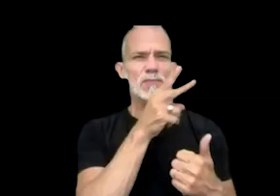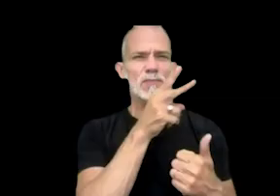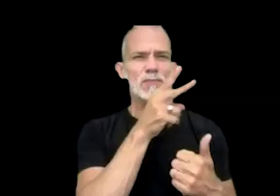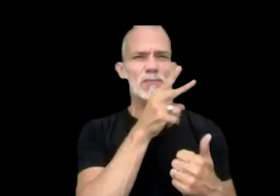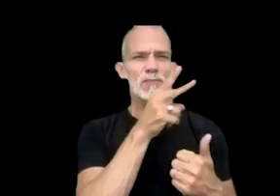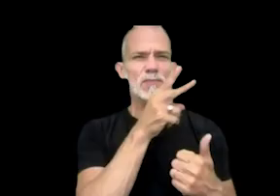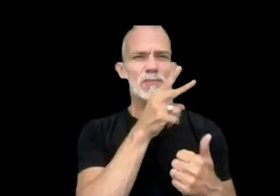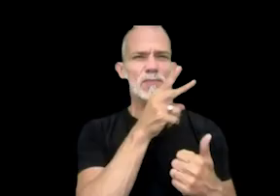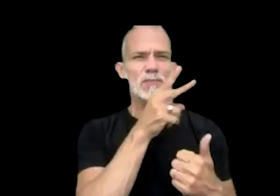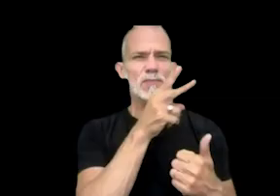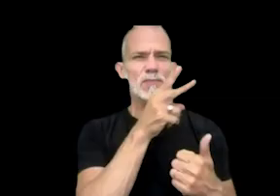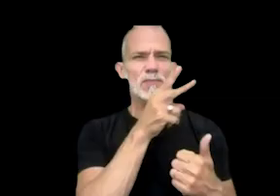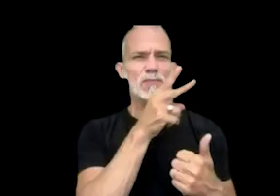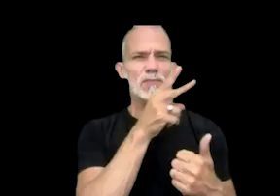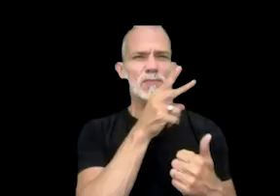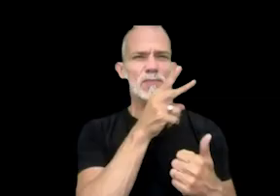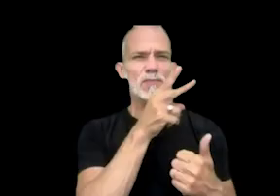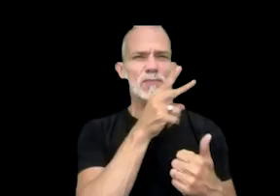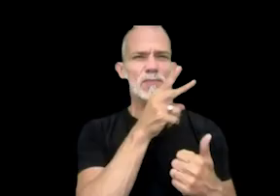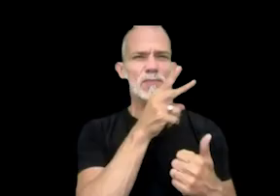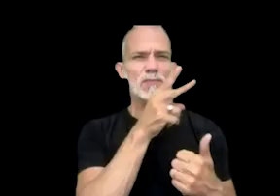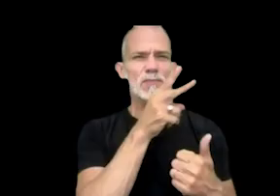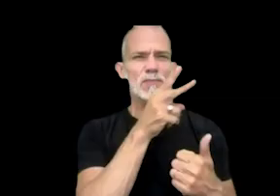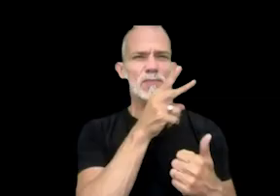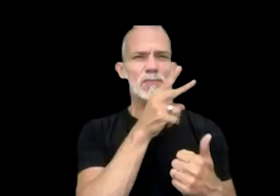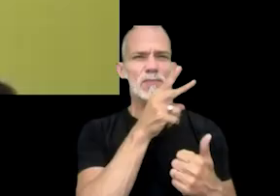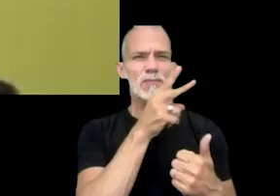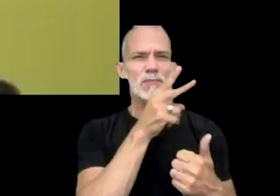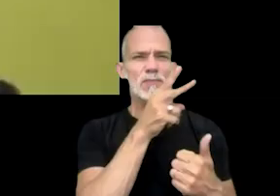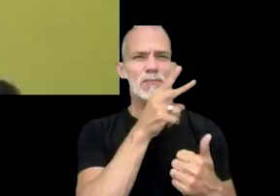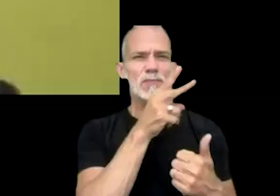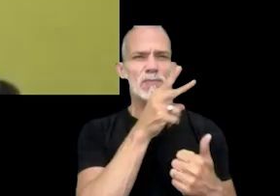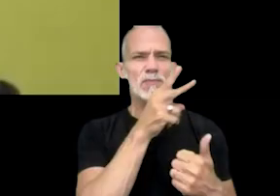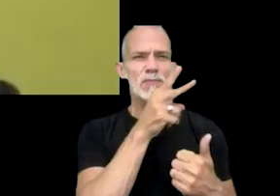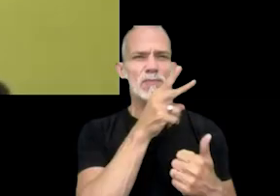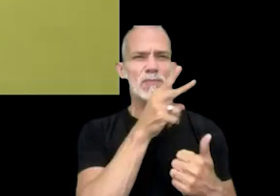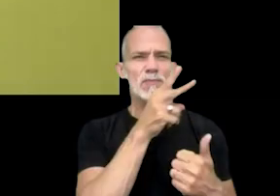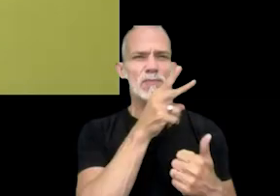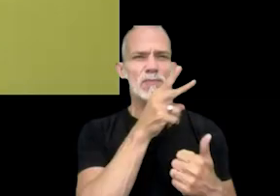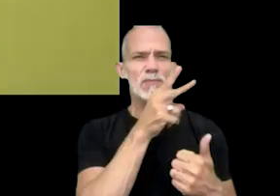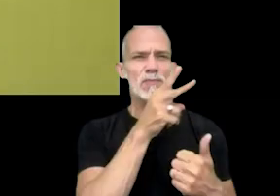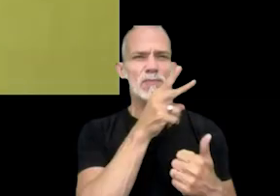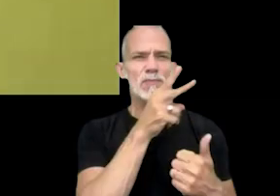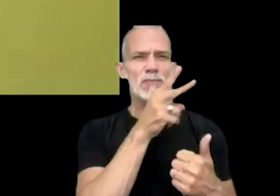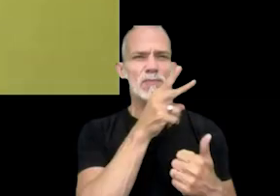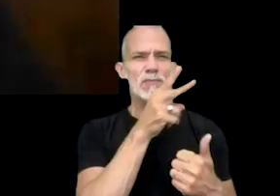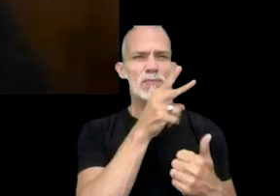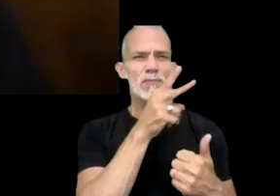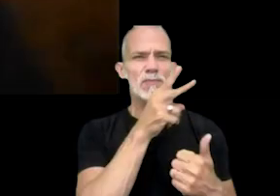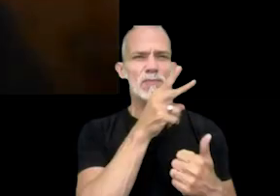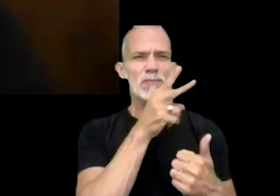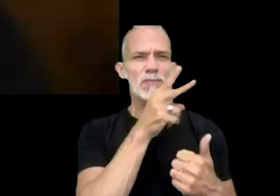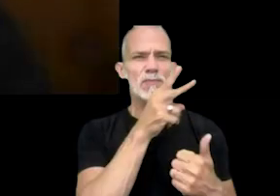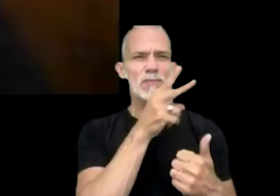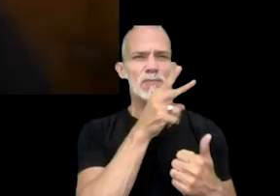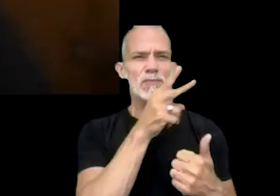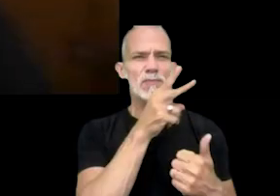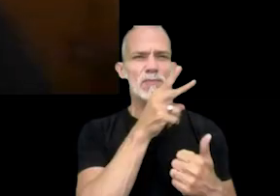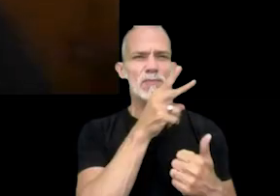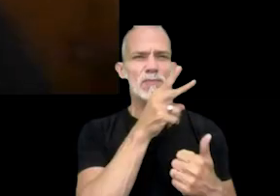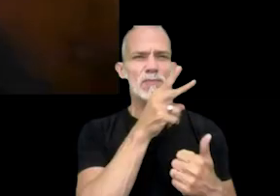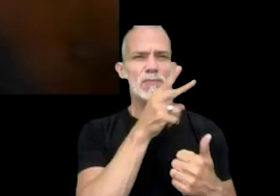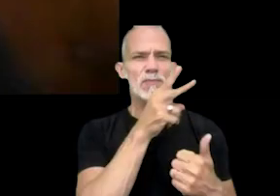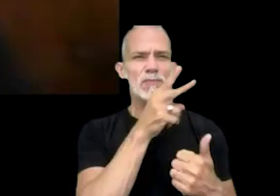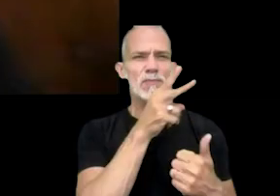como material. Ahora intentamos a ver si lo podemos Ok, proyectar, ok. pero bueno, después lo Bueno, vamos a mandar perfecto. como material. Bueno, un poco esta charla tiene que